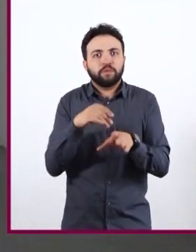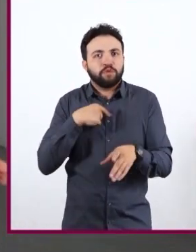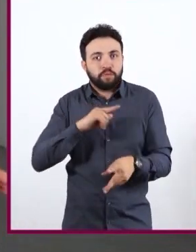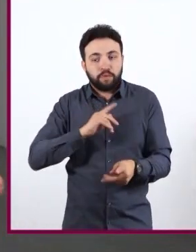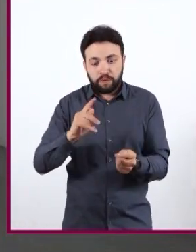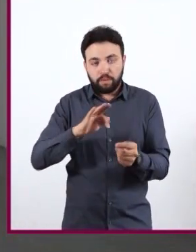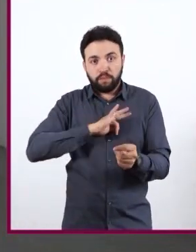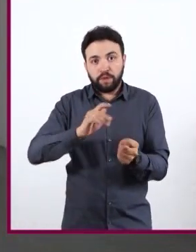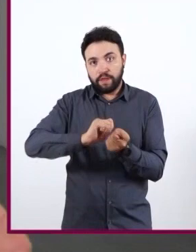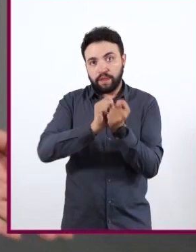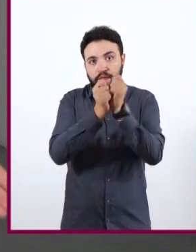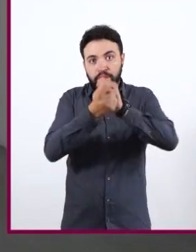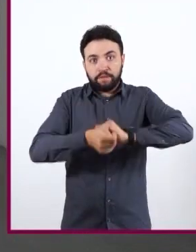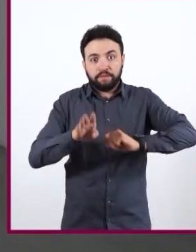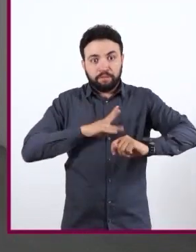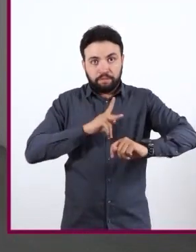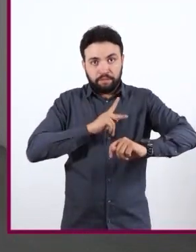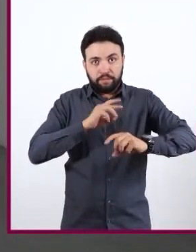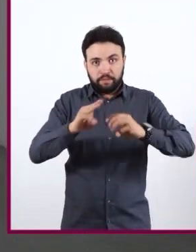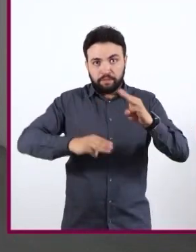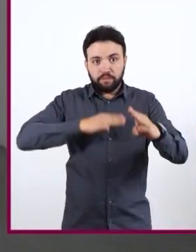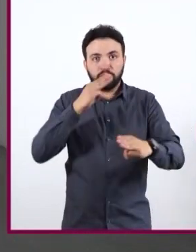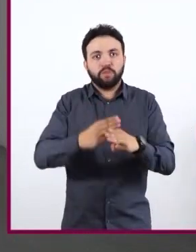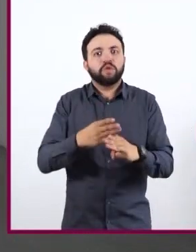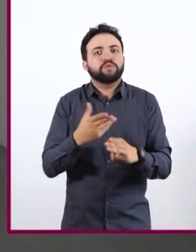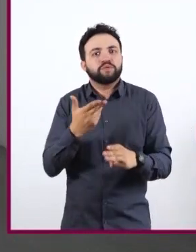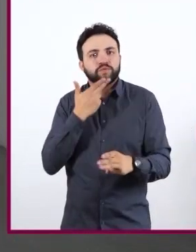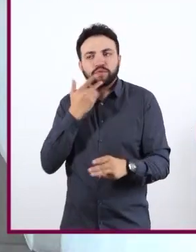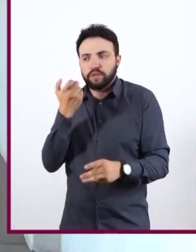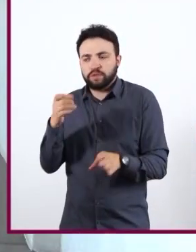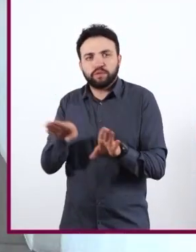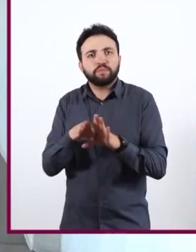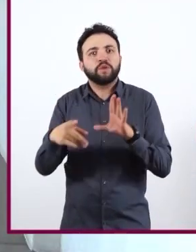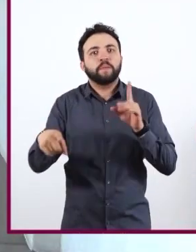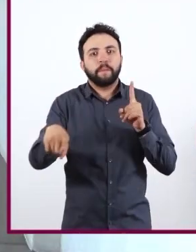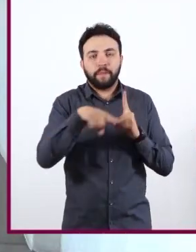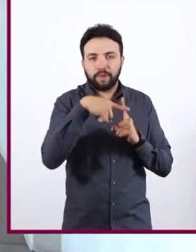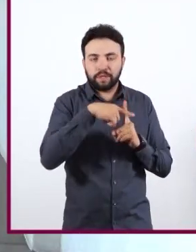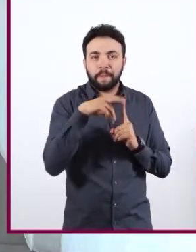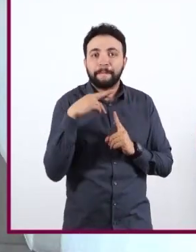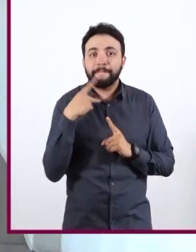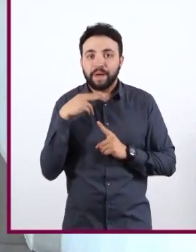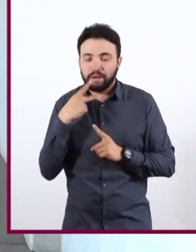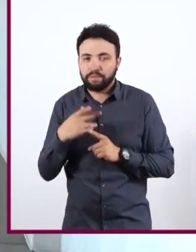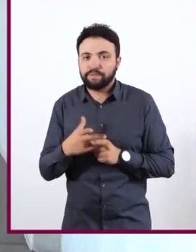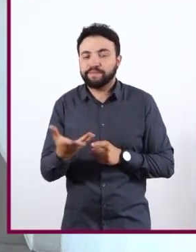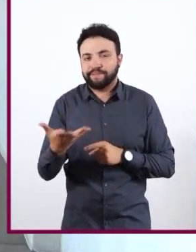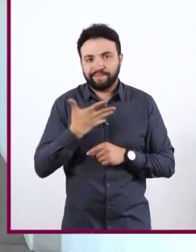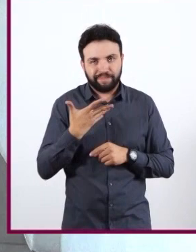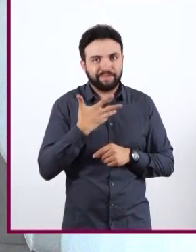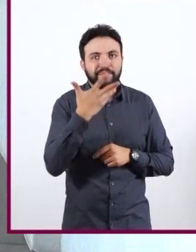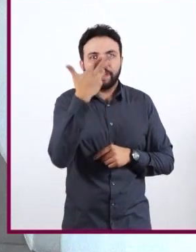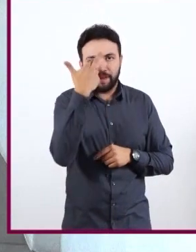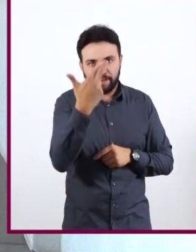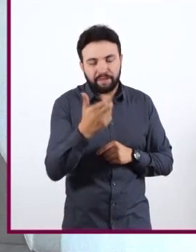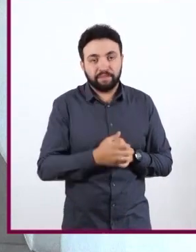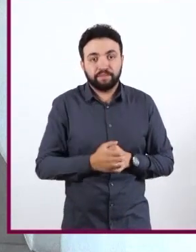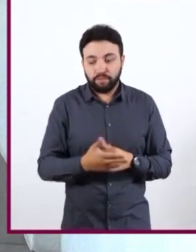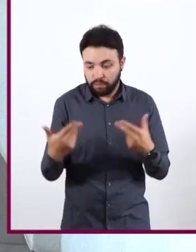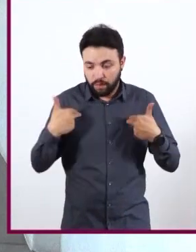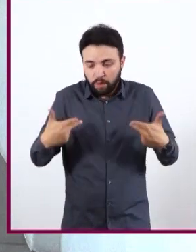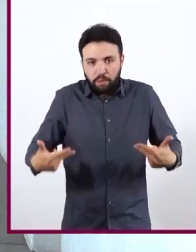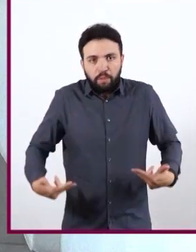nuestro propio planeta, hay que utilizar eso de una manera positiva. Tienes toda la razón, Fernanda. La era del hombre no